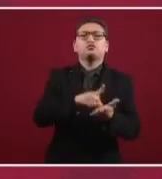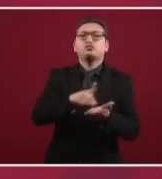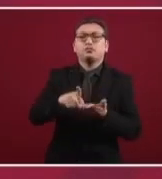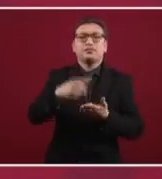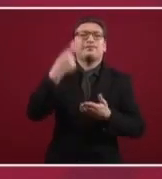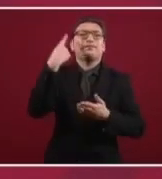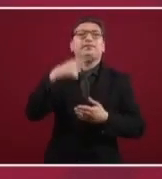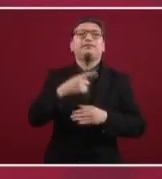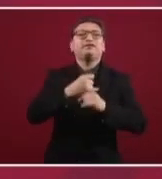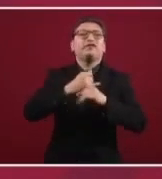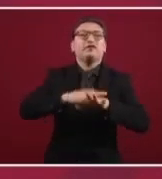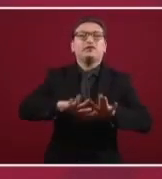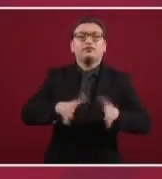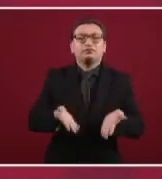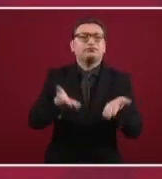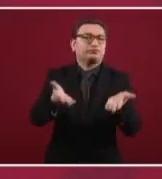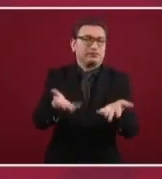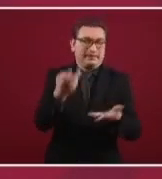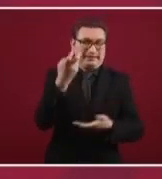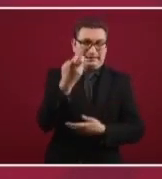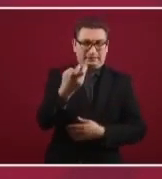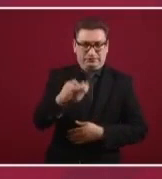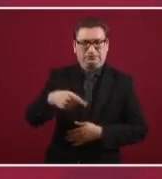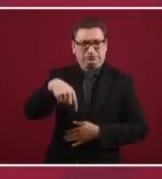información. Ese es el propósito de